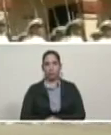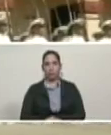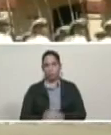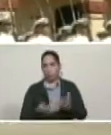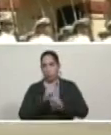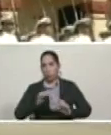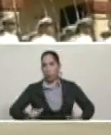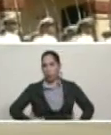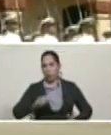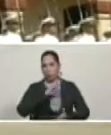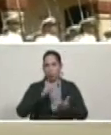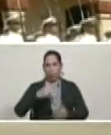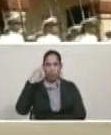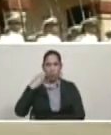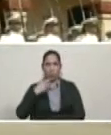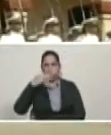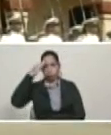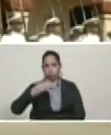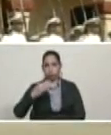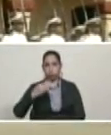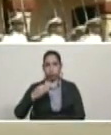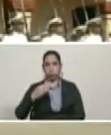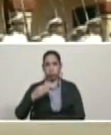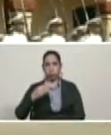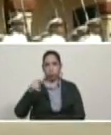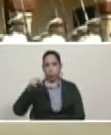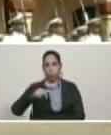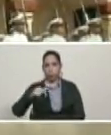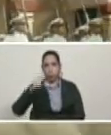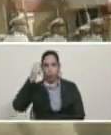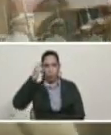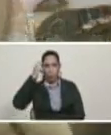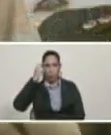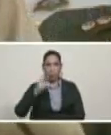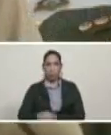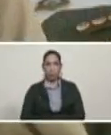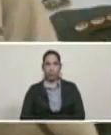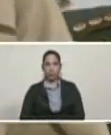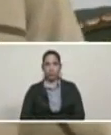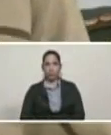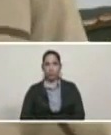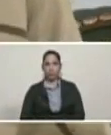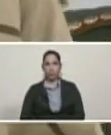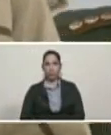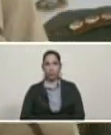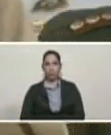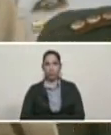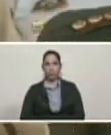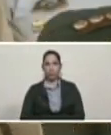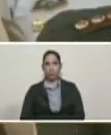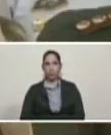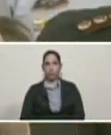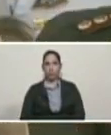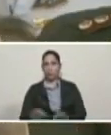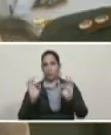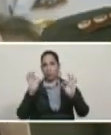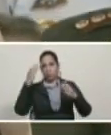Armada. Es un día de muchos sentimientos encontrados. Quiero saludar de manera muy especial